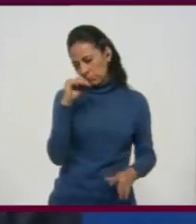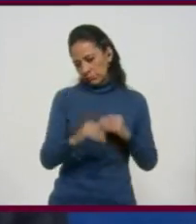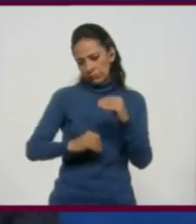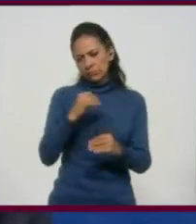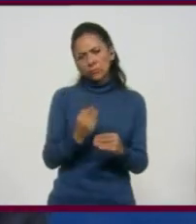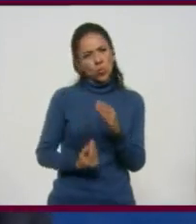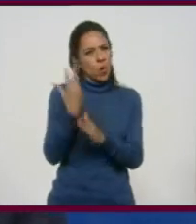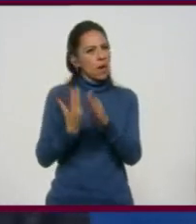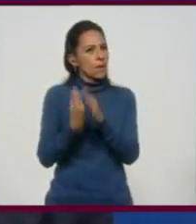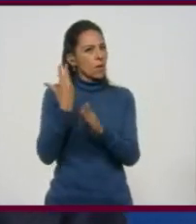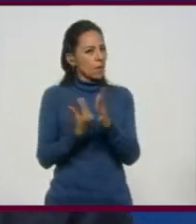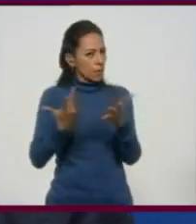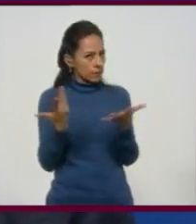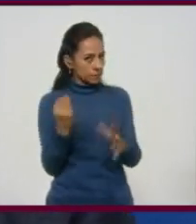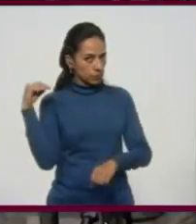nuevas composiciones.